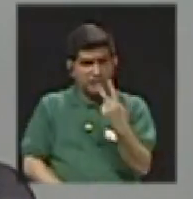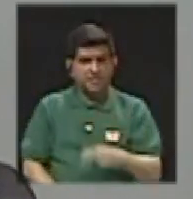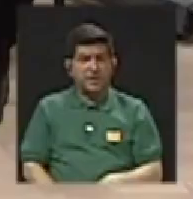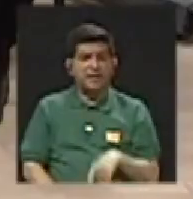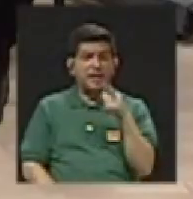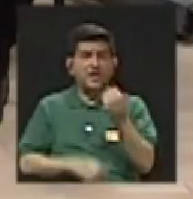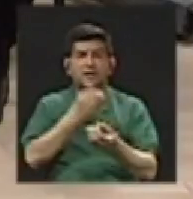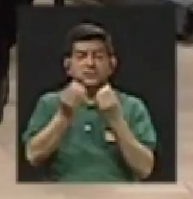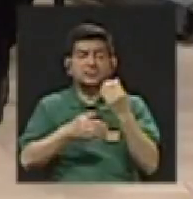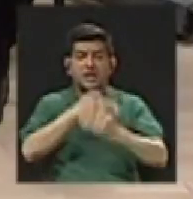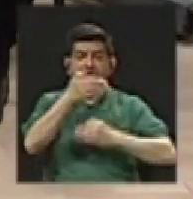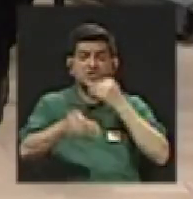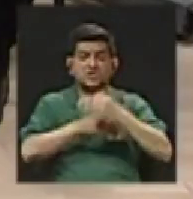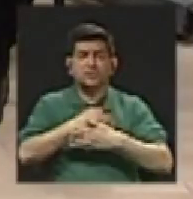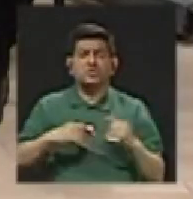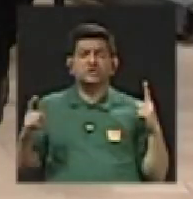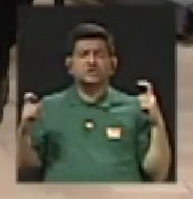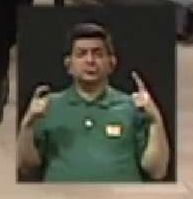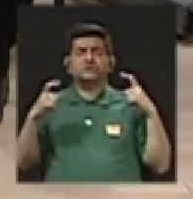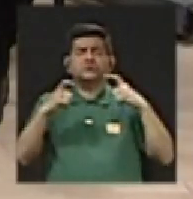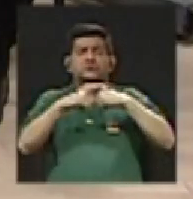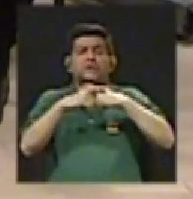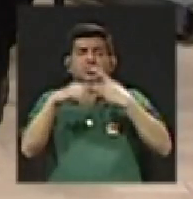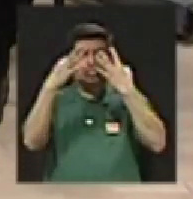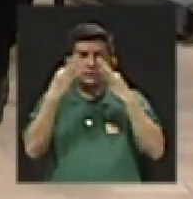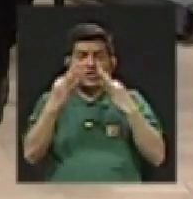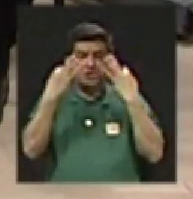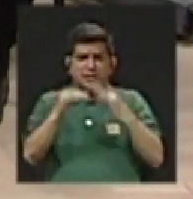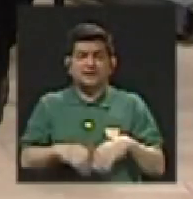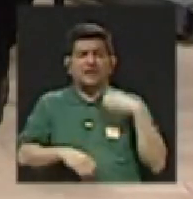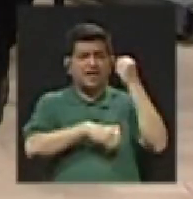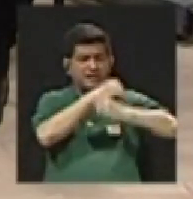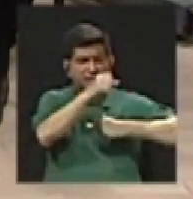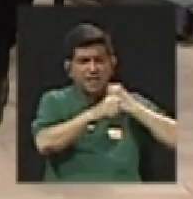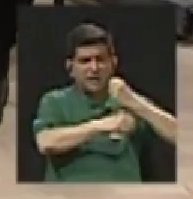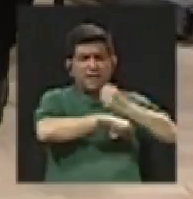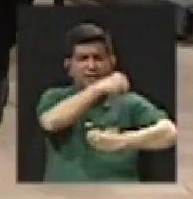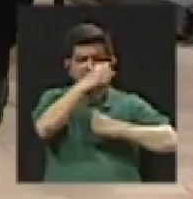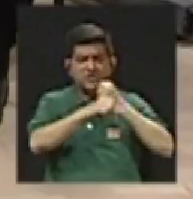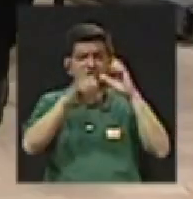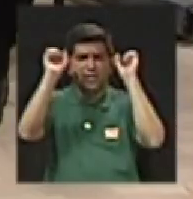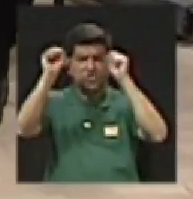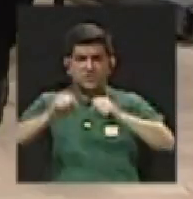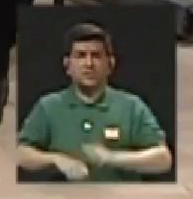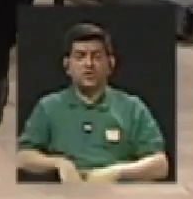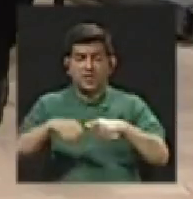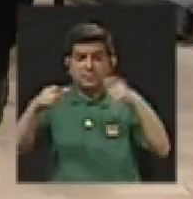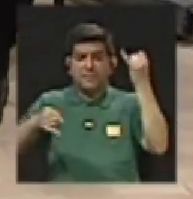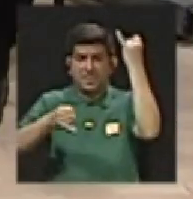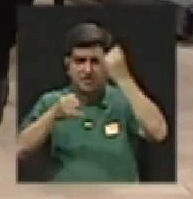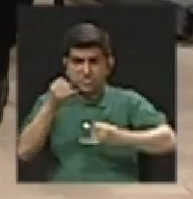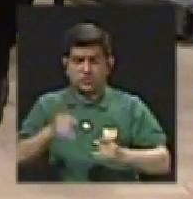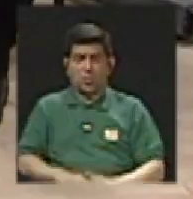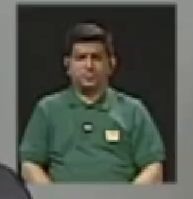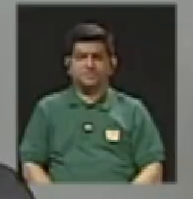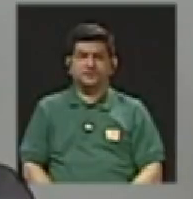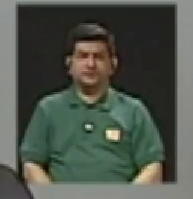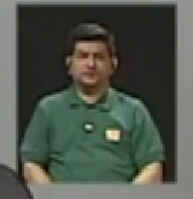es un proceso muy complejo para que se requieran tantos años para poder llegar a la medición final. Y con eso